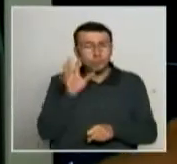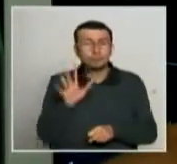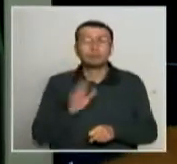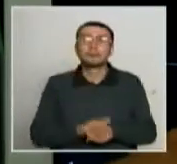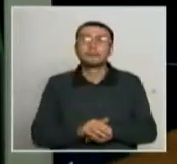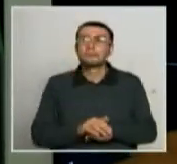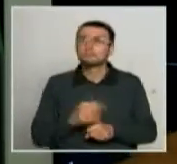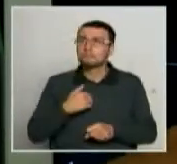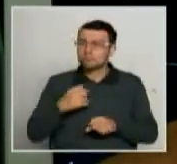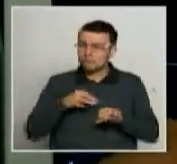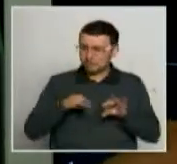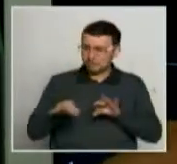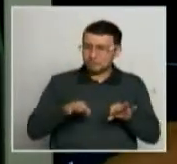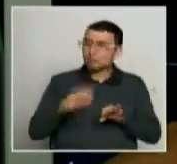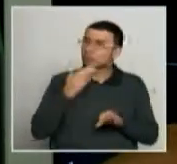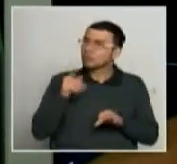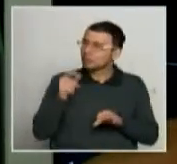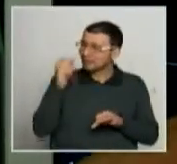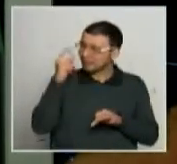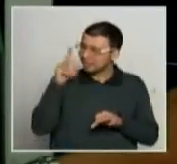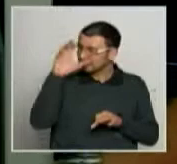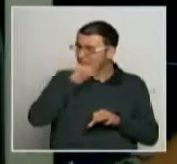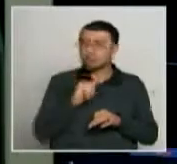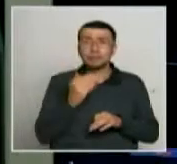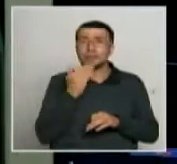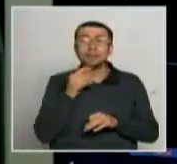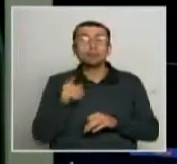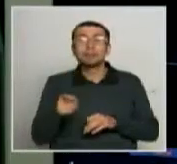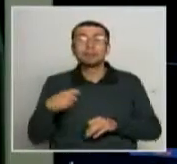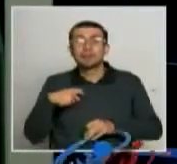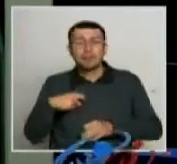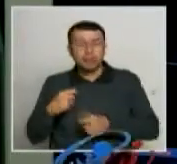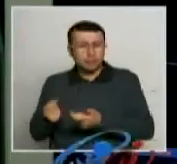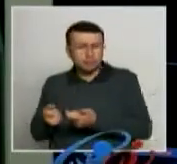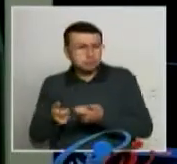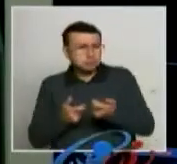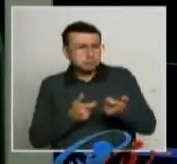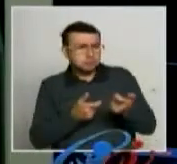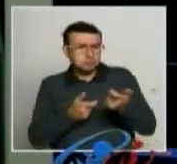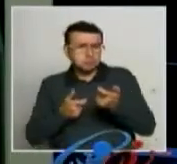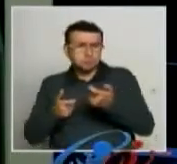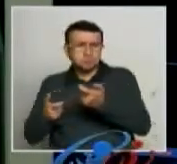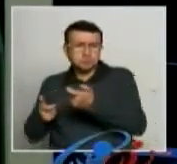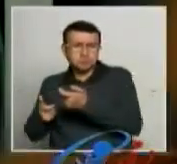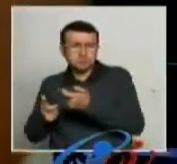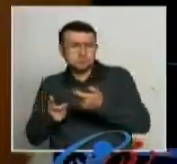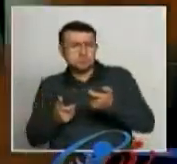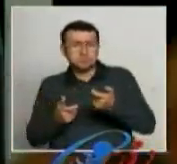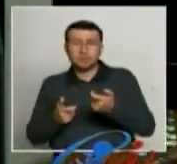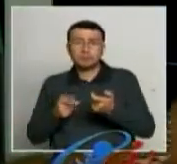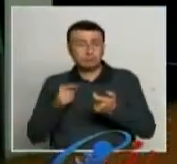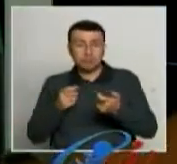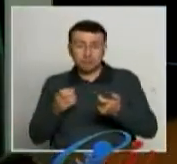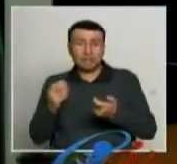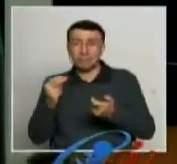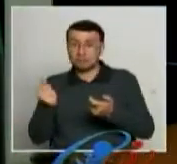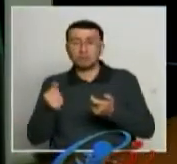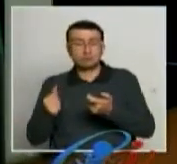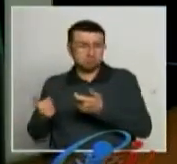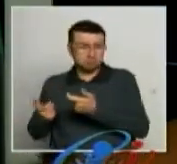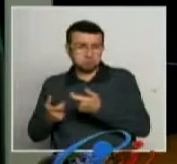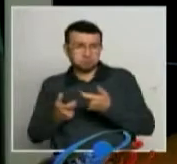Yo lo explicaría para que lo pueda entender fácilmente. Haga cuenta que usted tiene una manguera, la presiona, ¿qué pasa con el chorro? Aumenta la